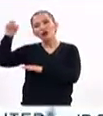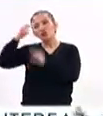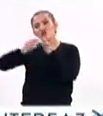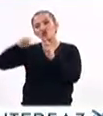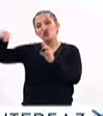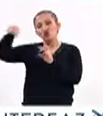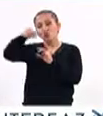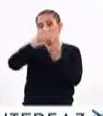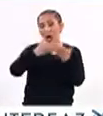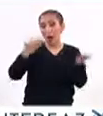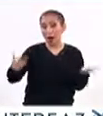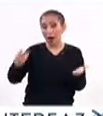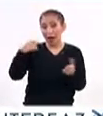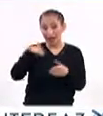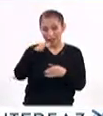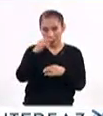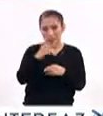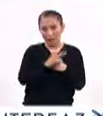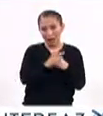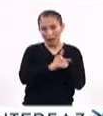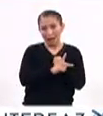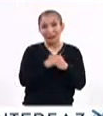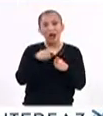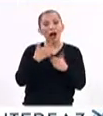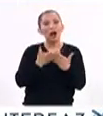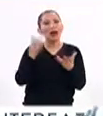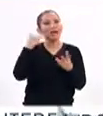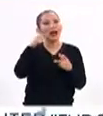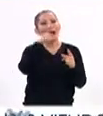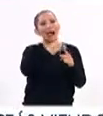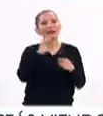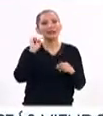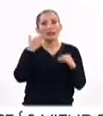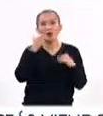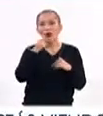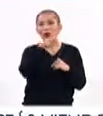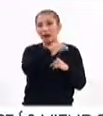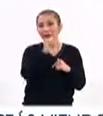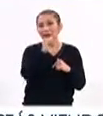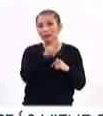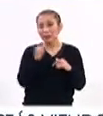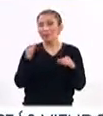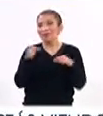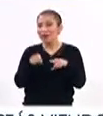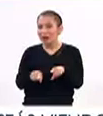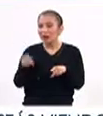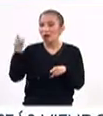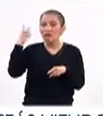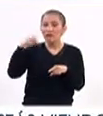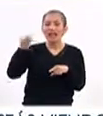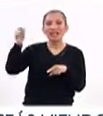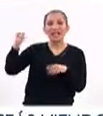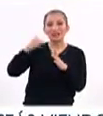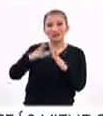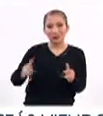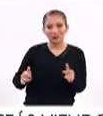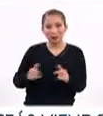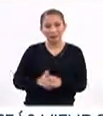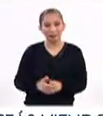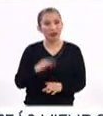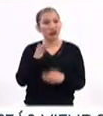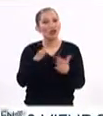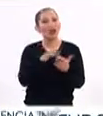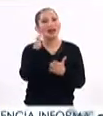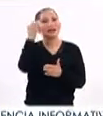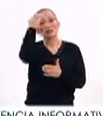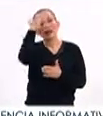el mundo y esta vez vamos, y también por el país, esta vez vamos a viajar hasta Chihuahua y al mismo tiempo viajaremos a Francia. Todo